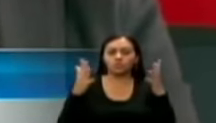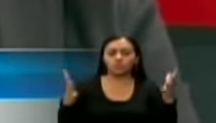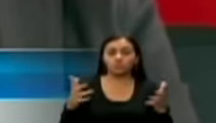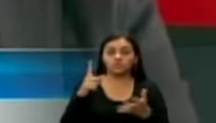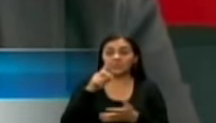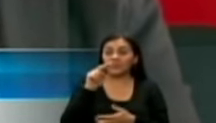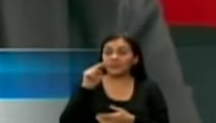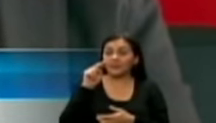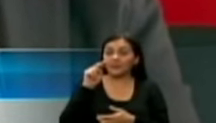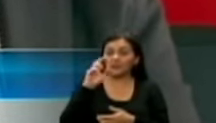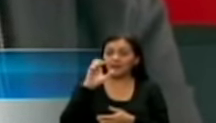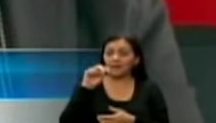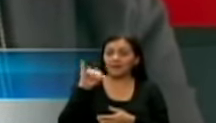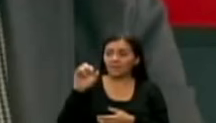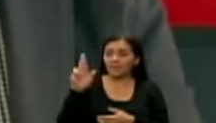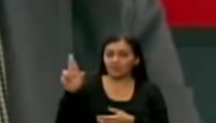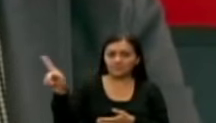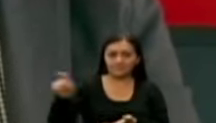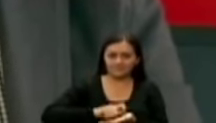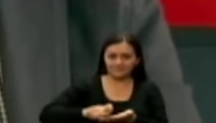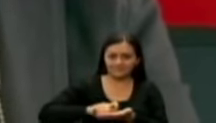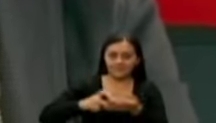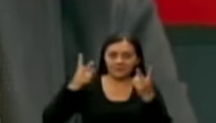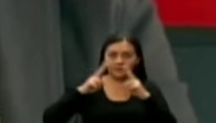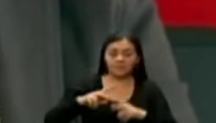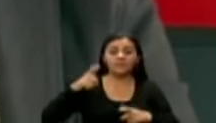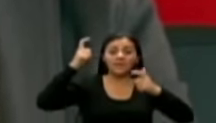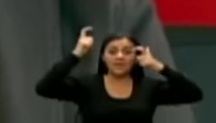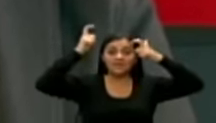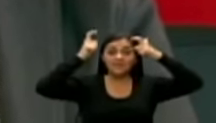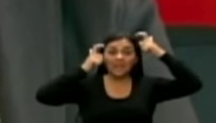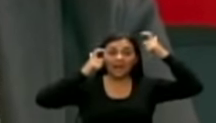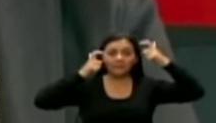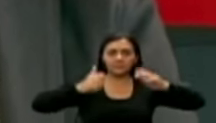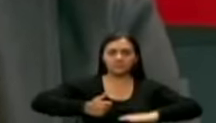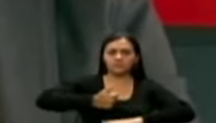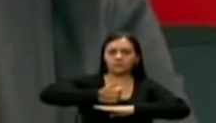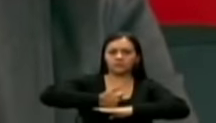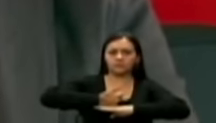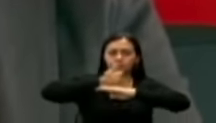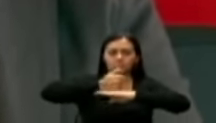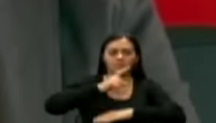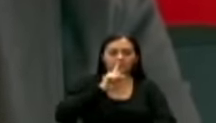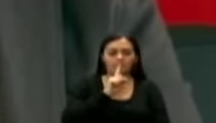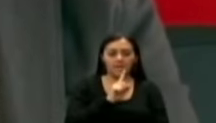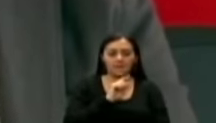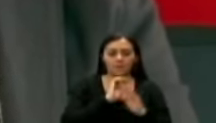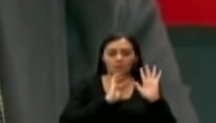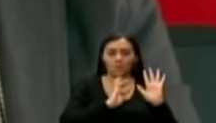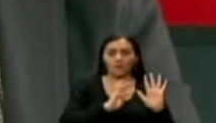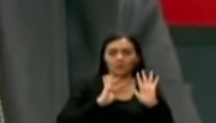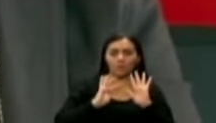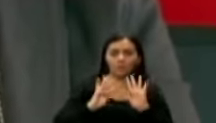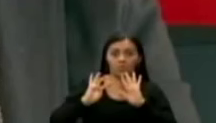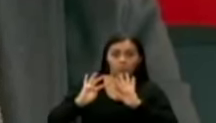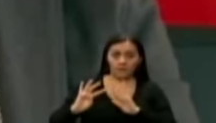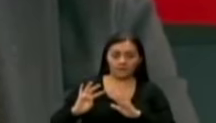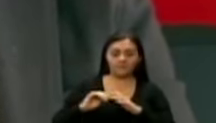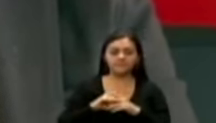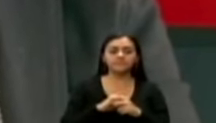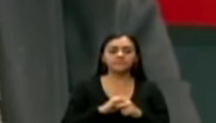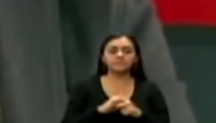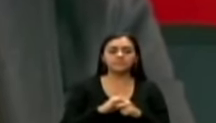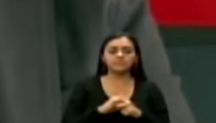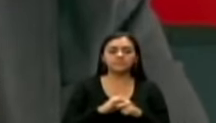sobre esto, yo también, y es que desde que Hugo Chávez llegó al poder a comienzos de 1999, ningún